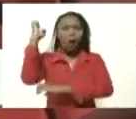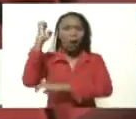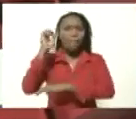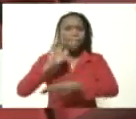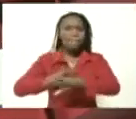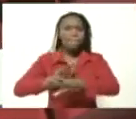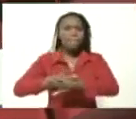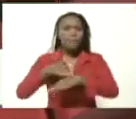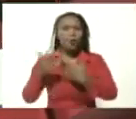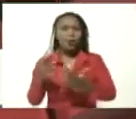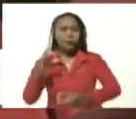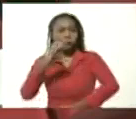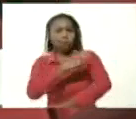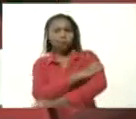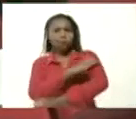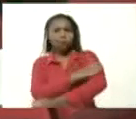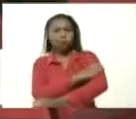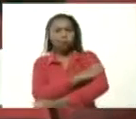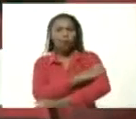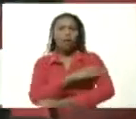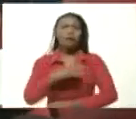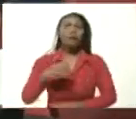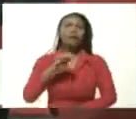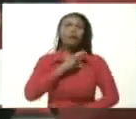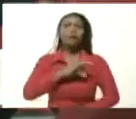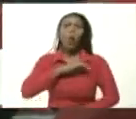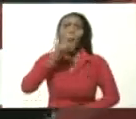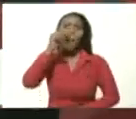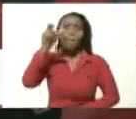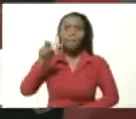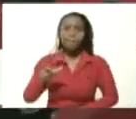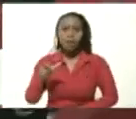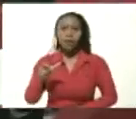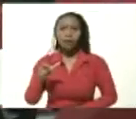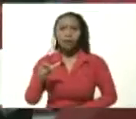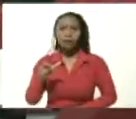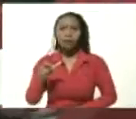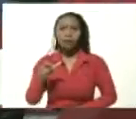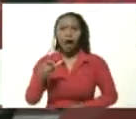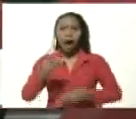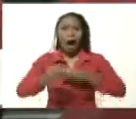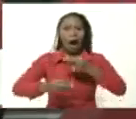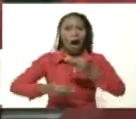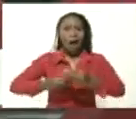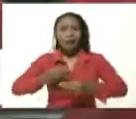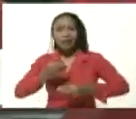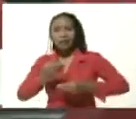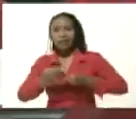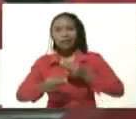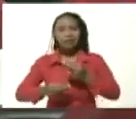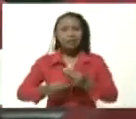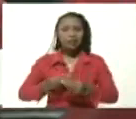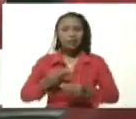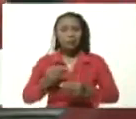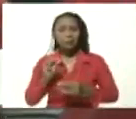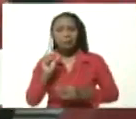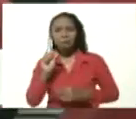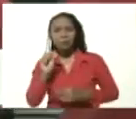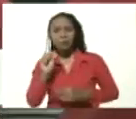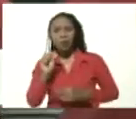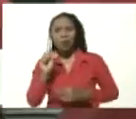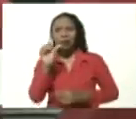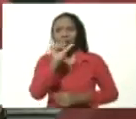porque la posición, digamos, del señor Borrell contrasta un poco con lo que la